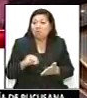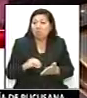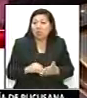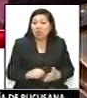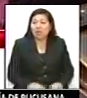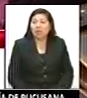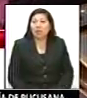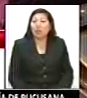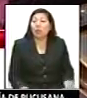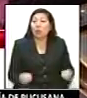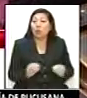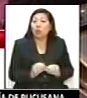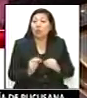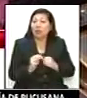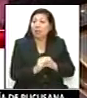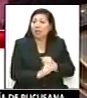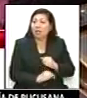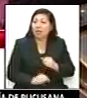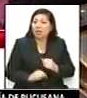caso de que la Junta Nacional